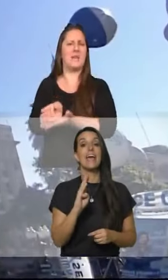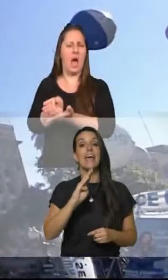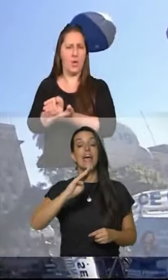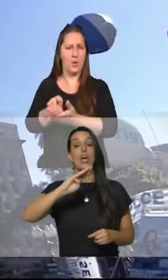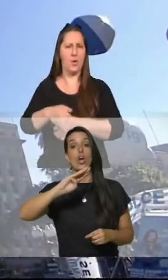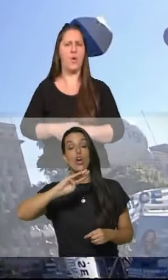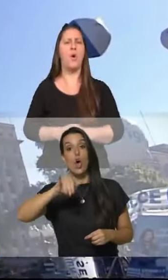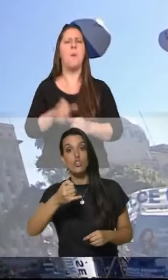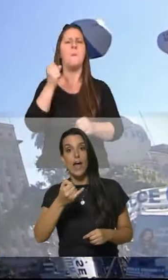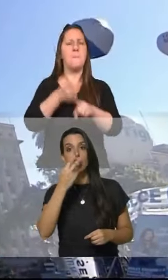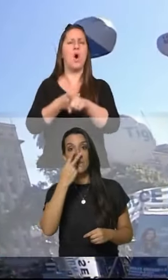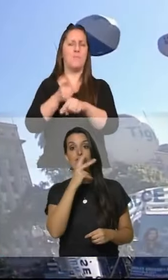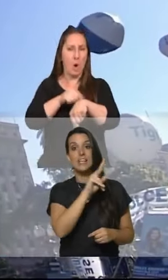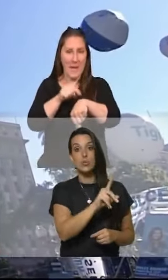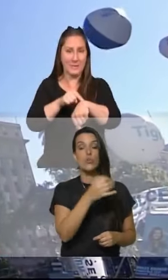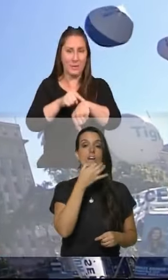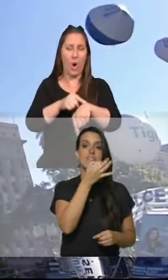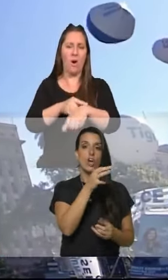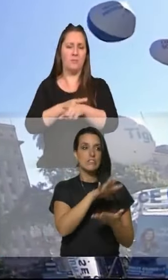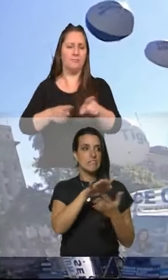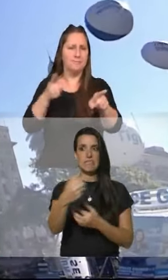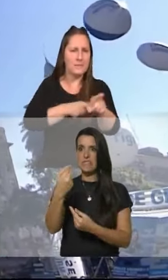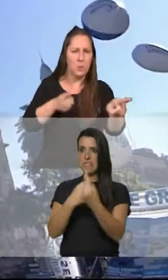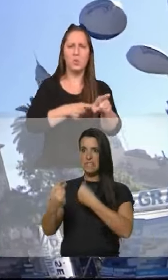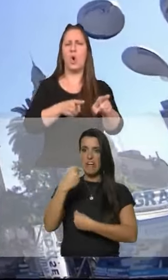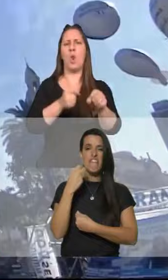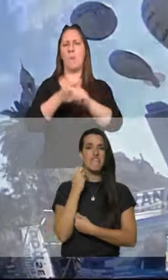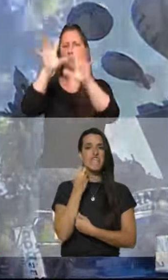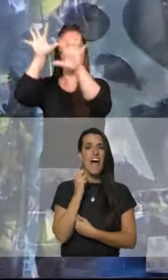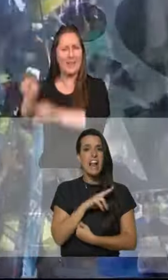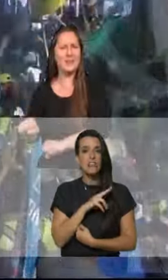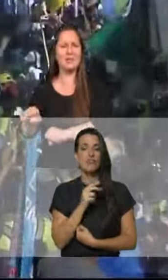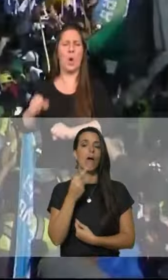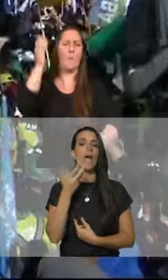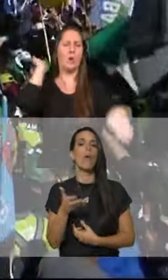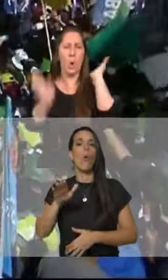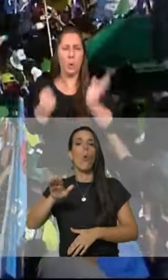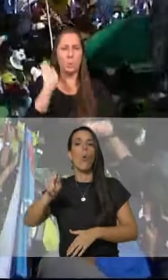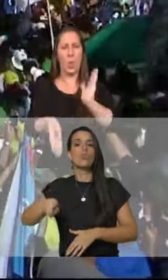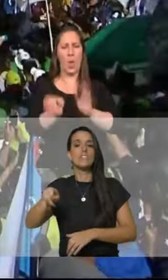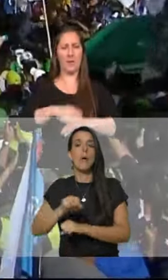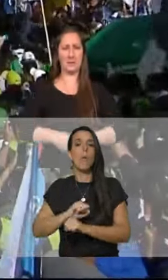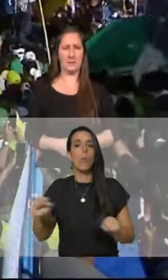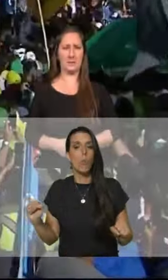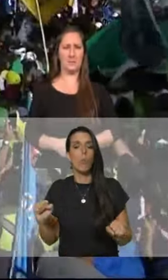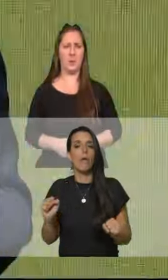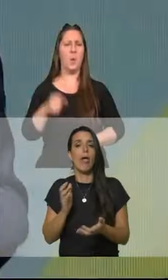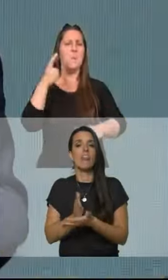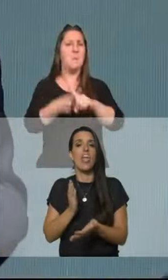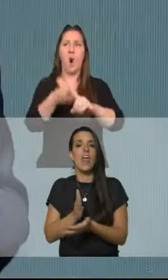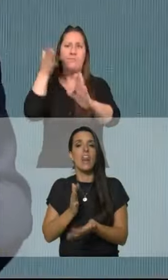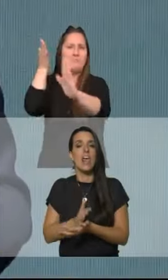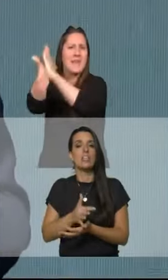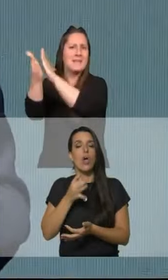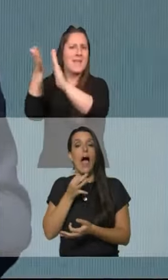2021 insistió en que los hechos que se le imputan son falsos y que espera que la justicia le permita ejercer el derecho legítimo